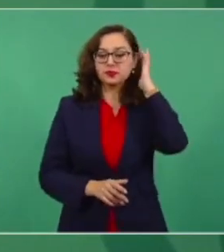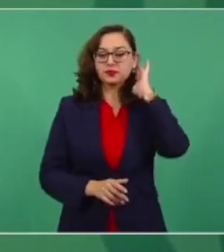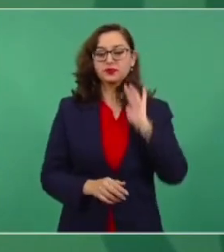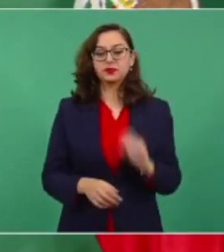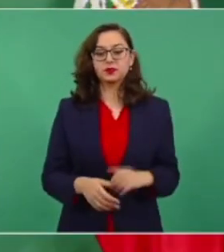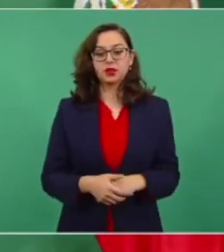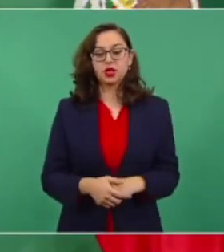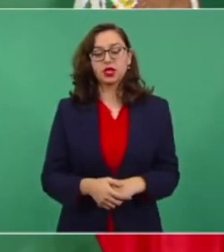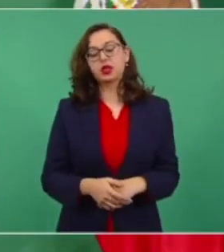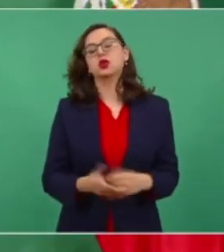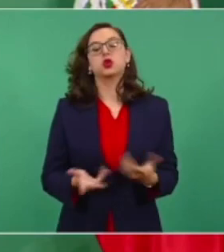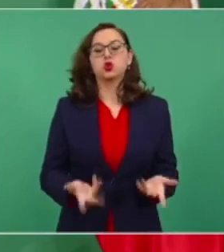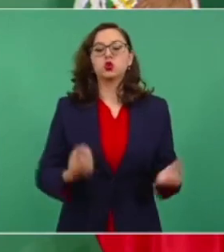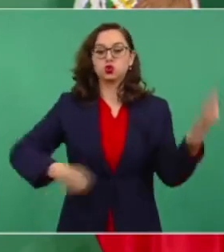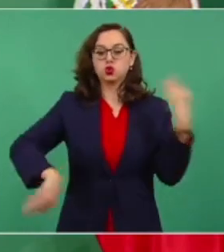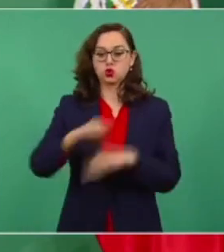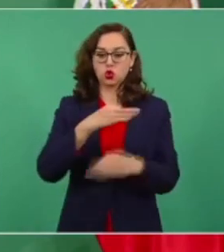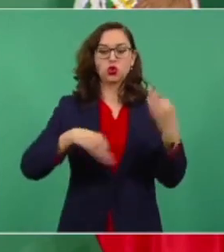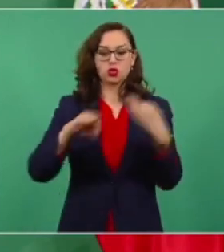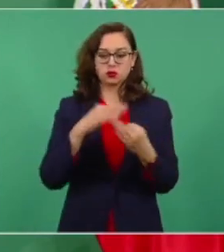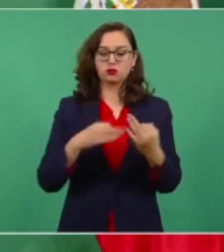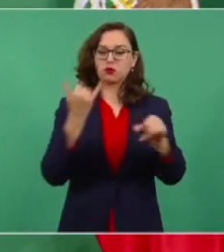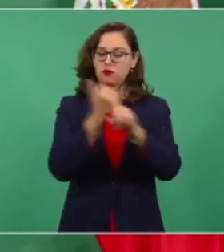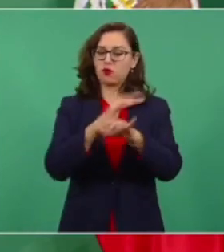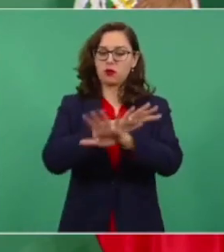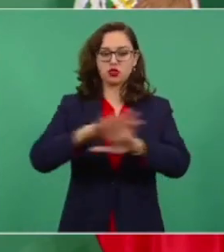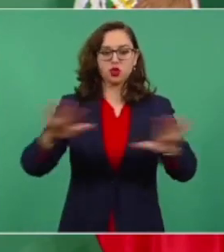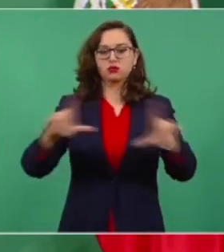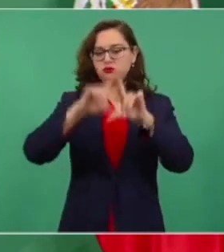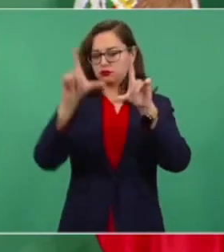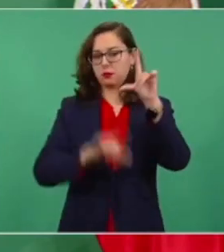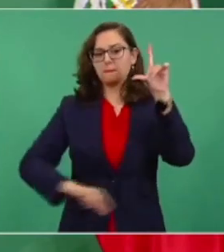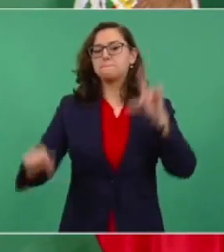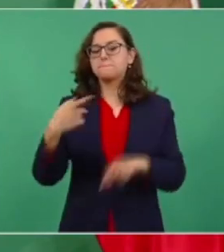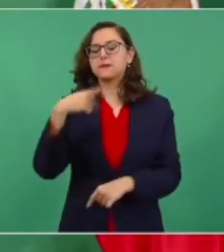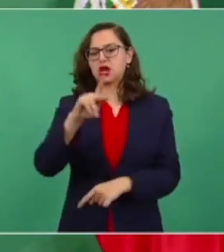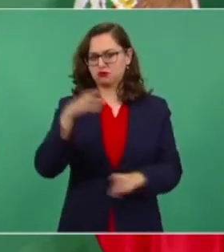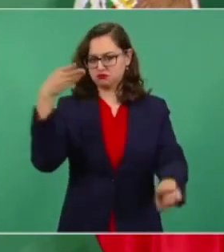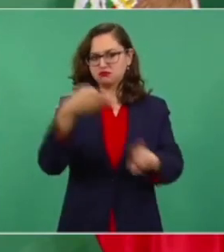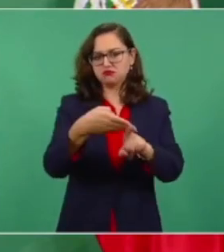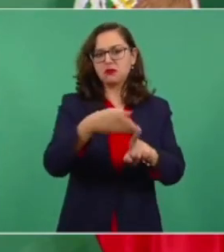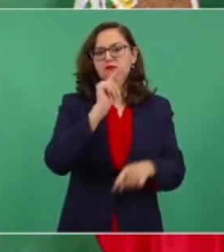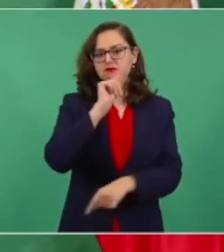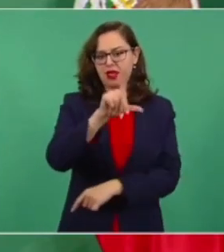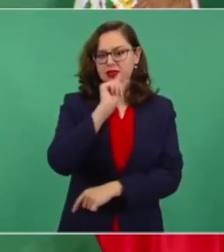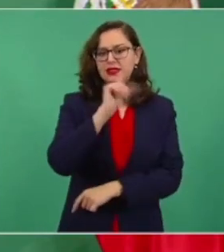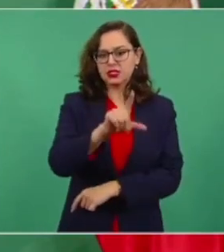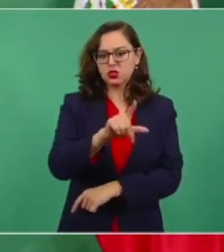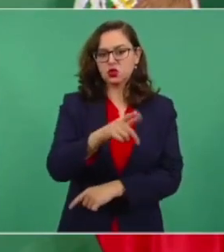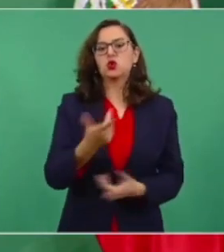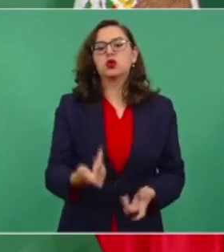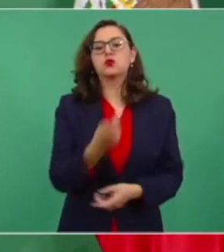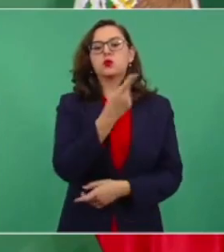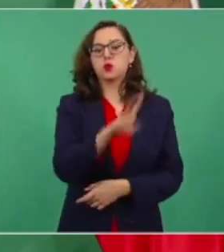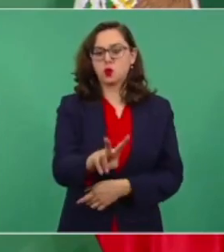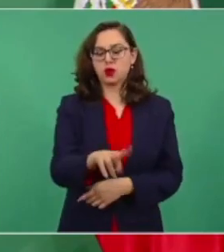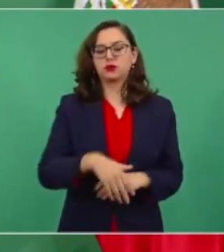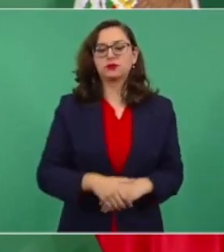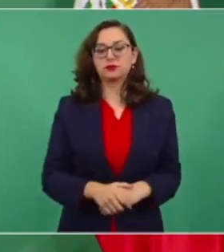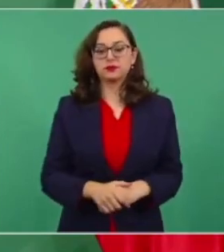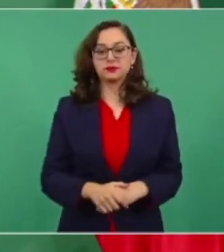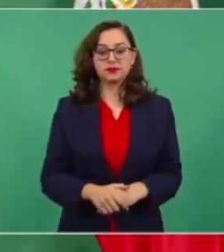sea, que todos tengan la información, vamos a dar a conocer lo de Vallarta, si te